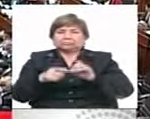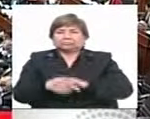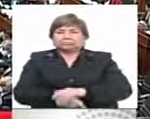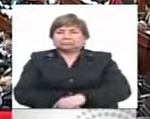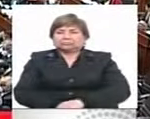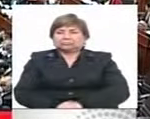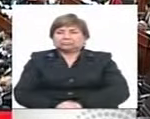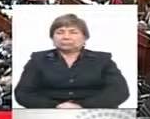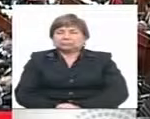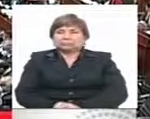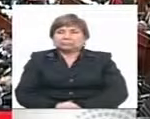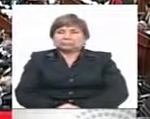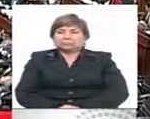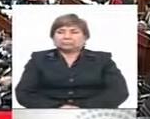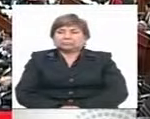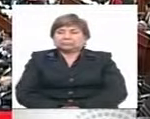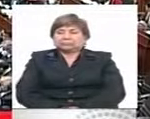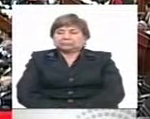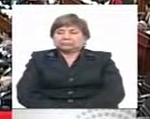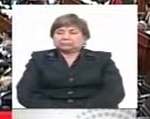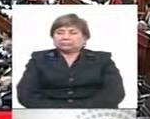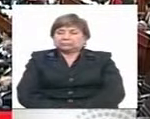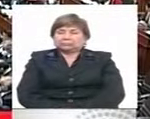David Jiménez Heredia.